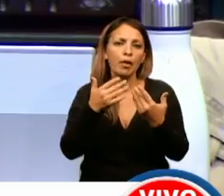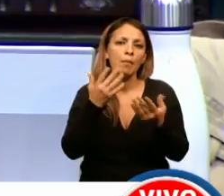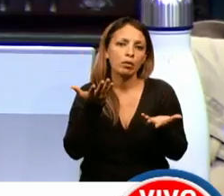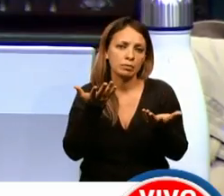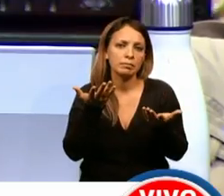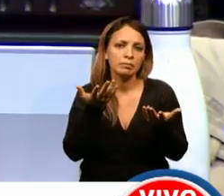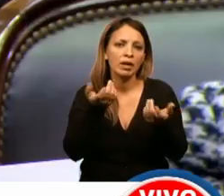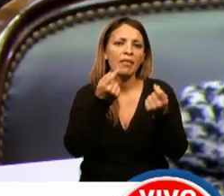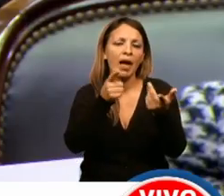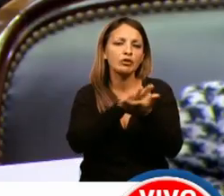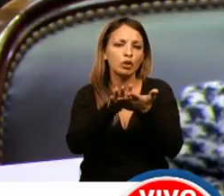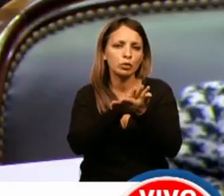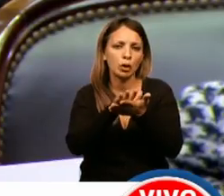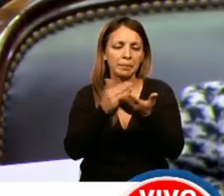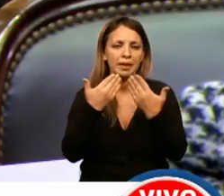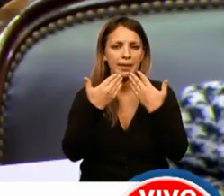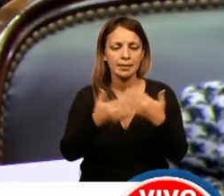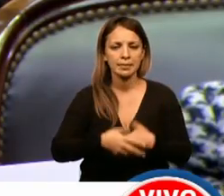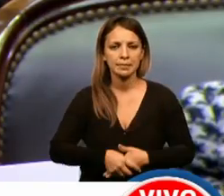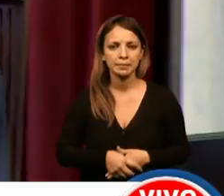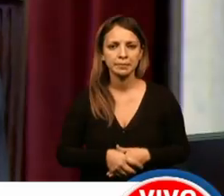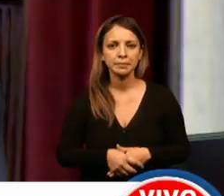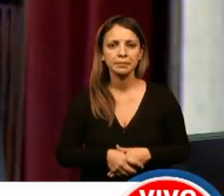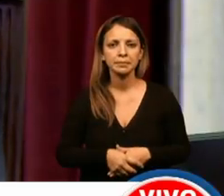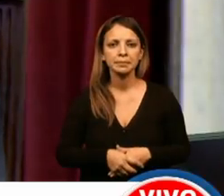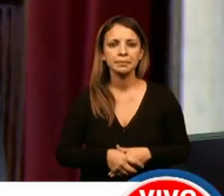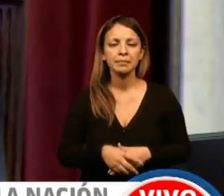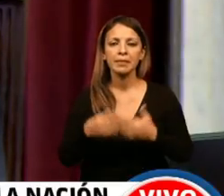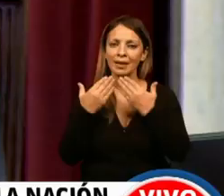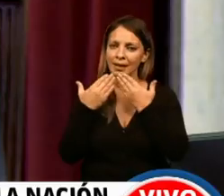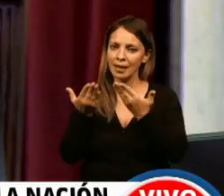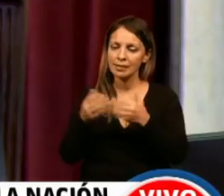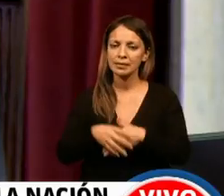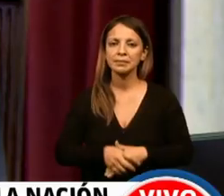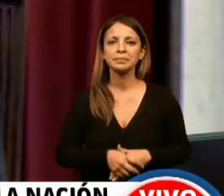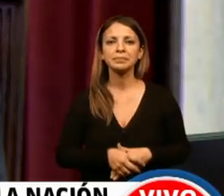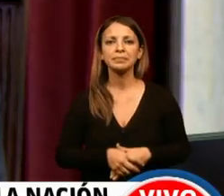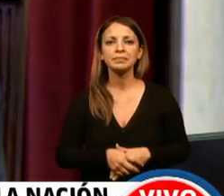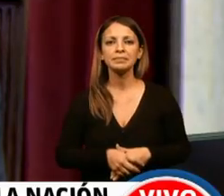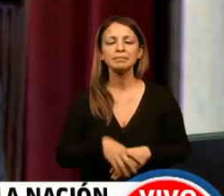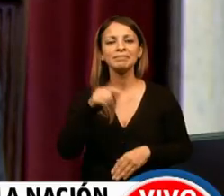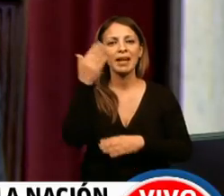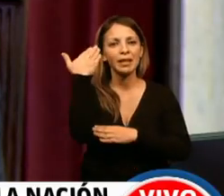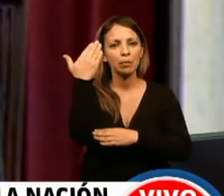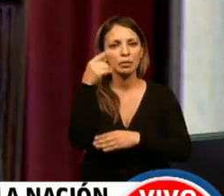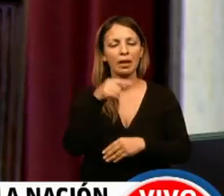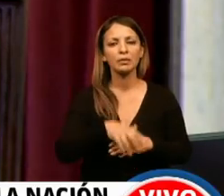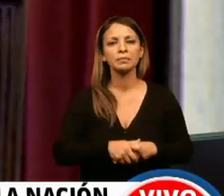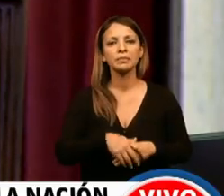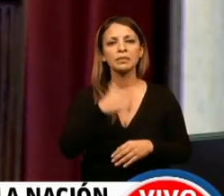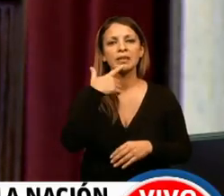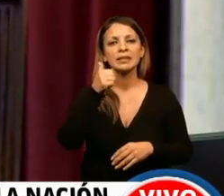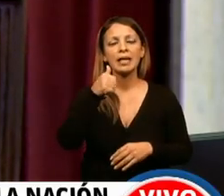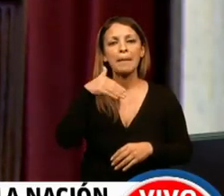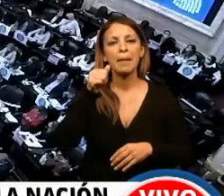alguna solución gracias gracias diputada swing en el uso de la palabra el diputado zamarbide